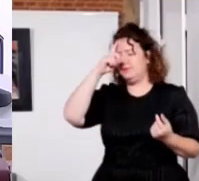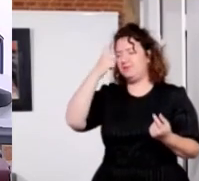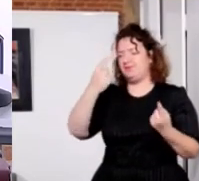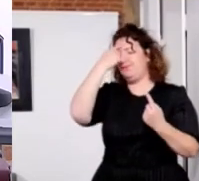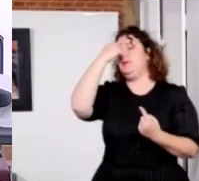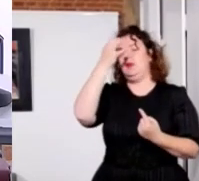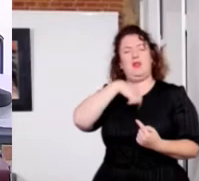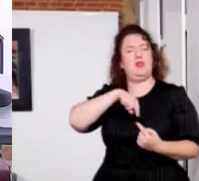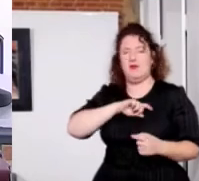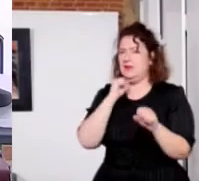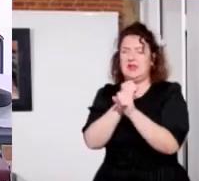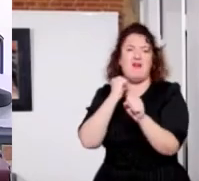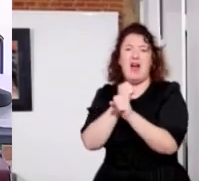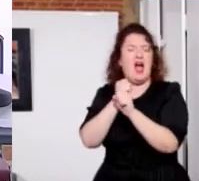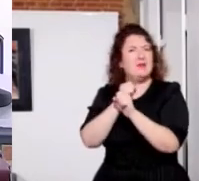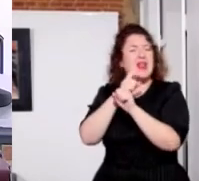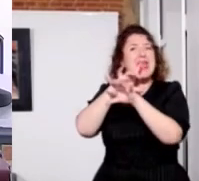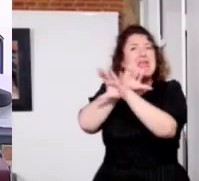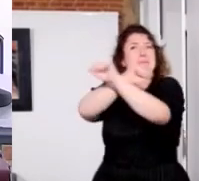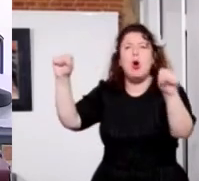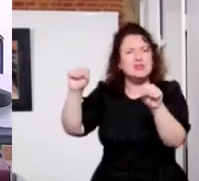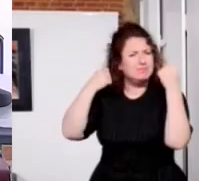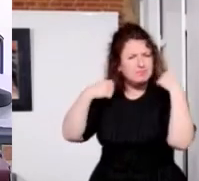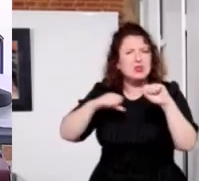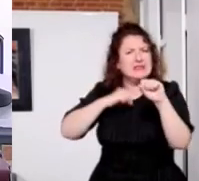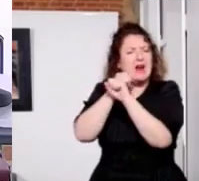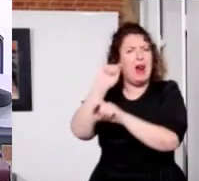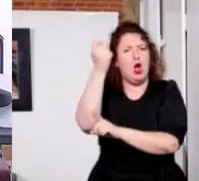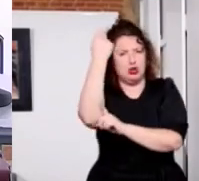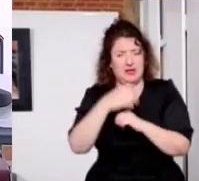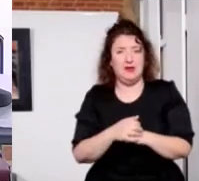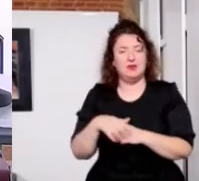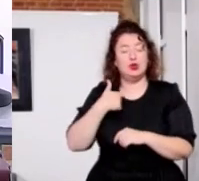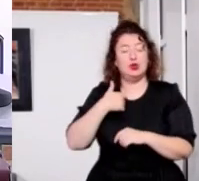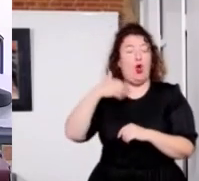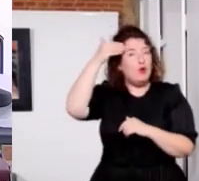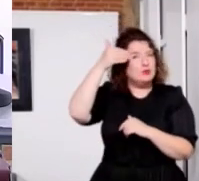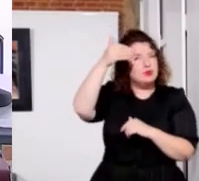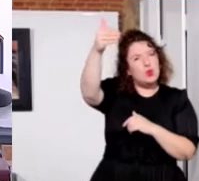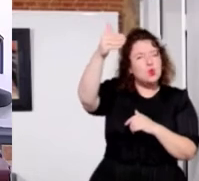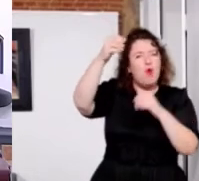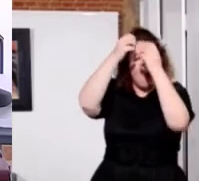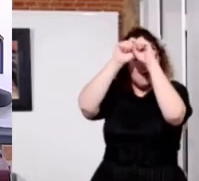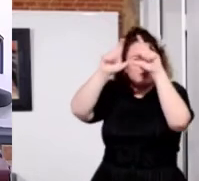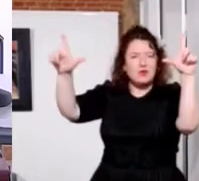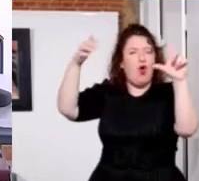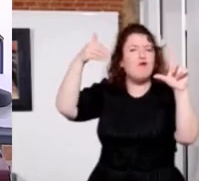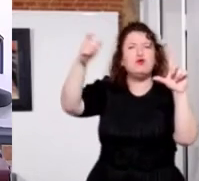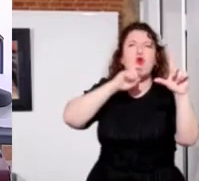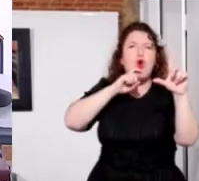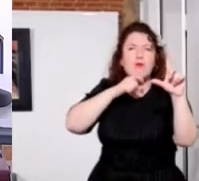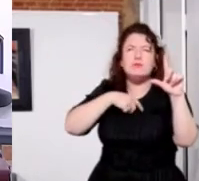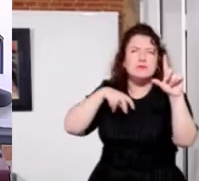por lo imposible, ¿no?, seguir oteando ese futuro que soñamos y donde ahí seamos todos inclusivos y